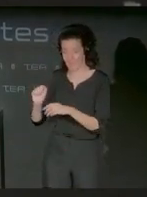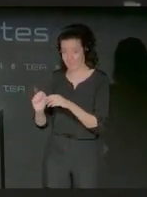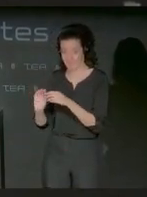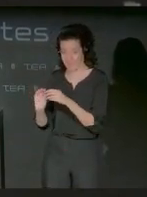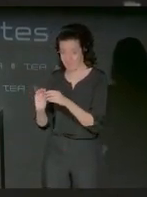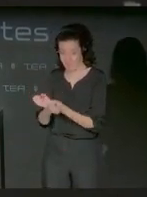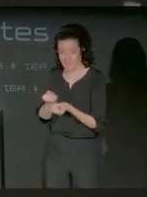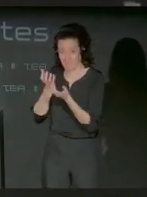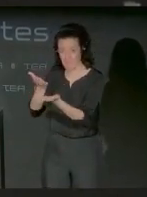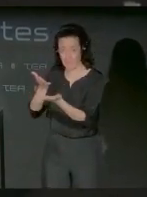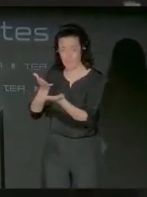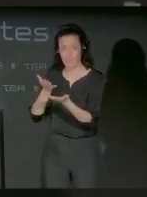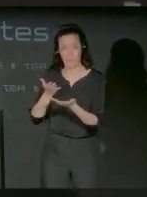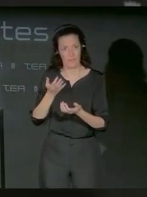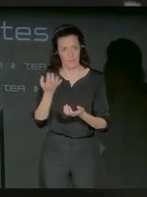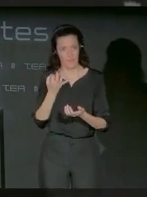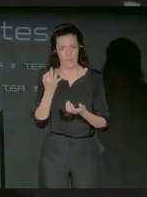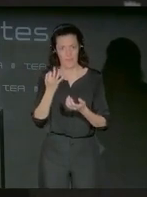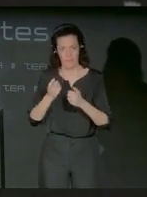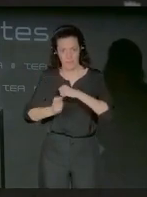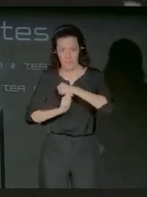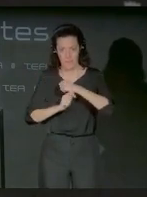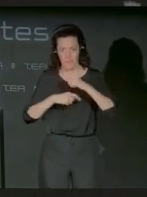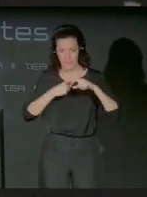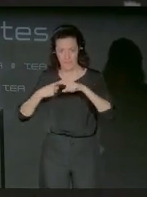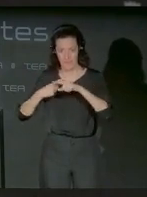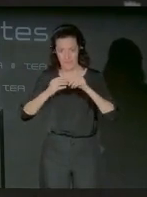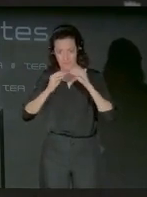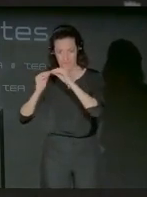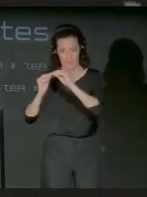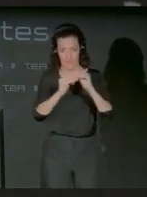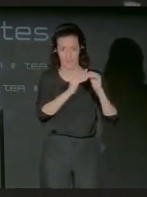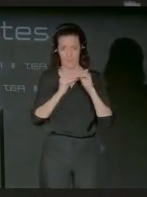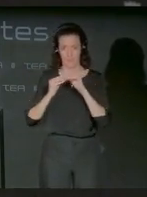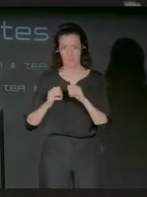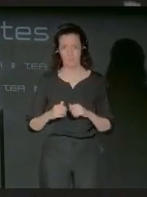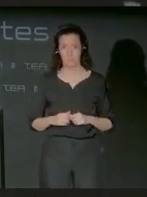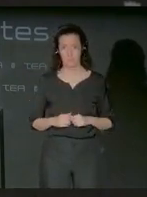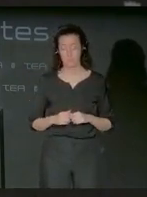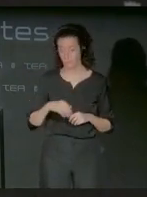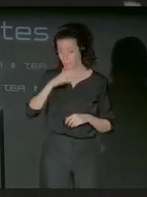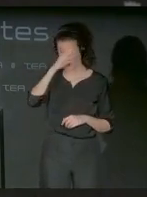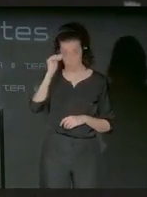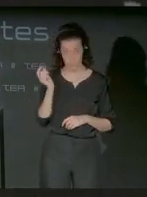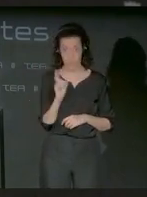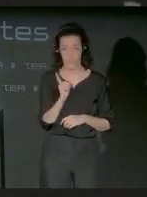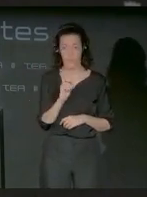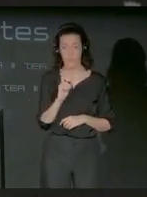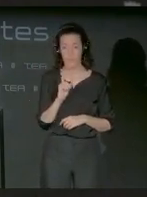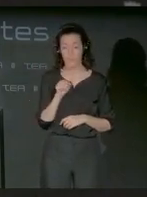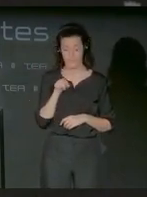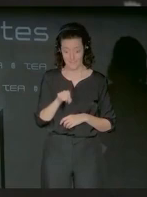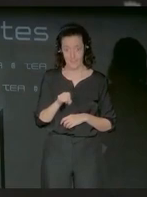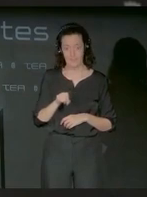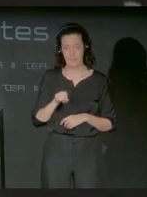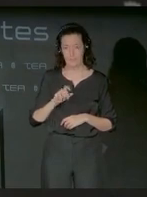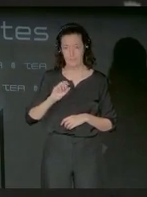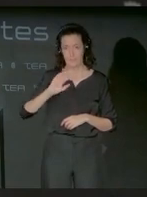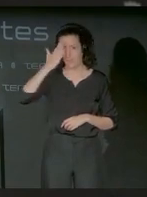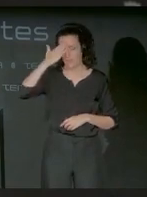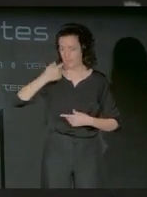industria cada vez tiene mayor eco y es que no nos podemos olvidar de que tenemos uno de los principales mercados internacionales de